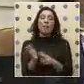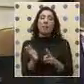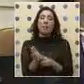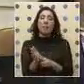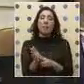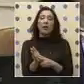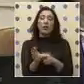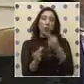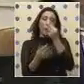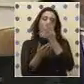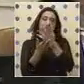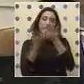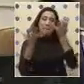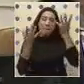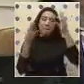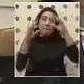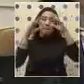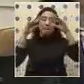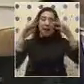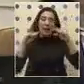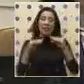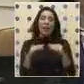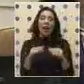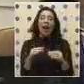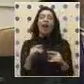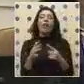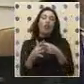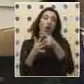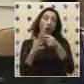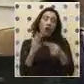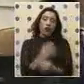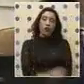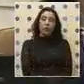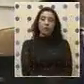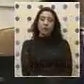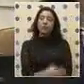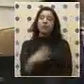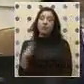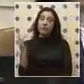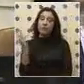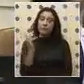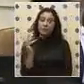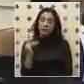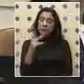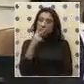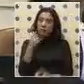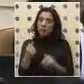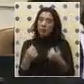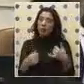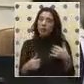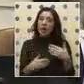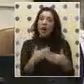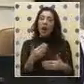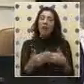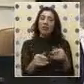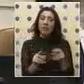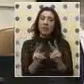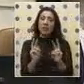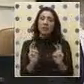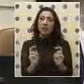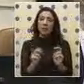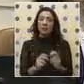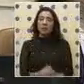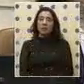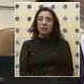material particulado, de dióxido de azufre y carbono, entre otros. Lo celebro, me parece potente avanzar en esa dirección.